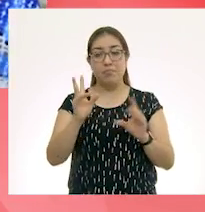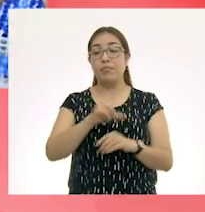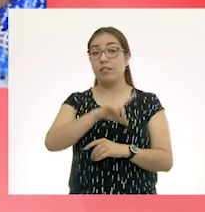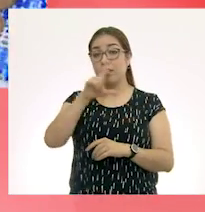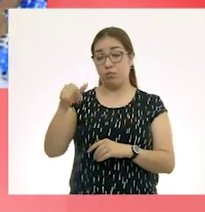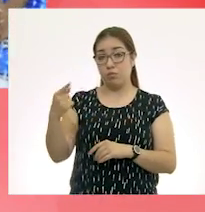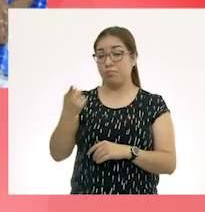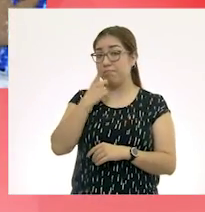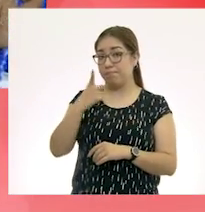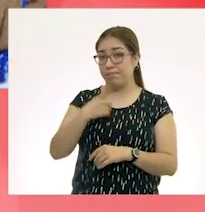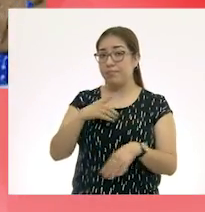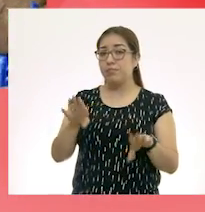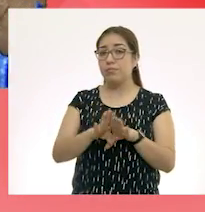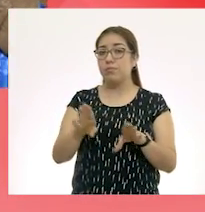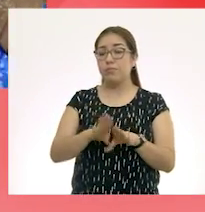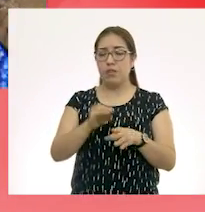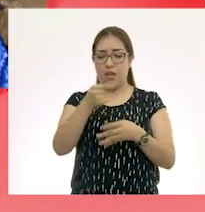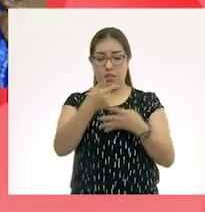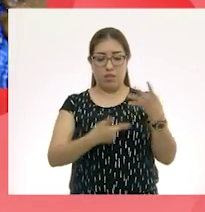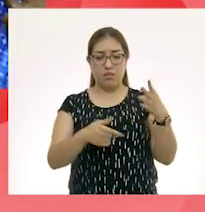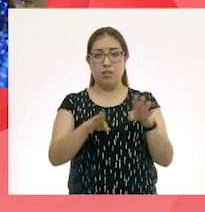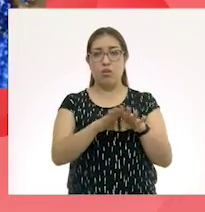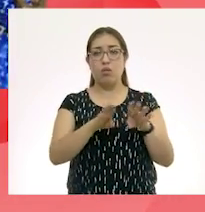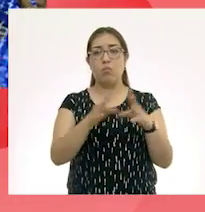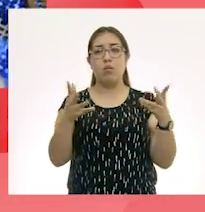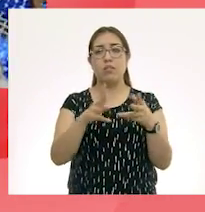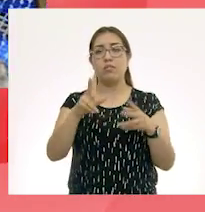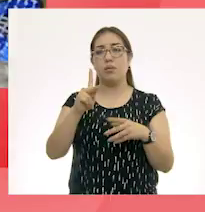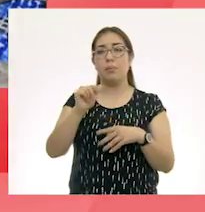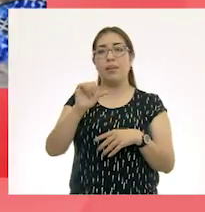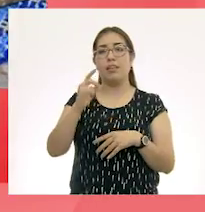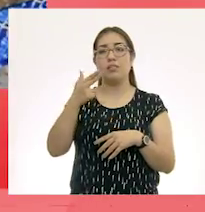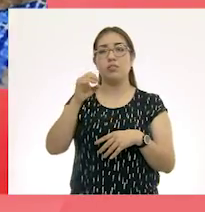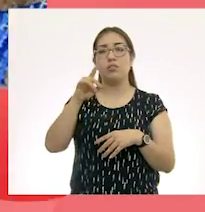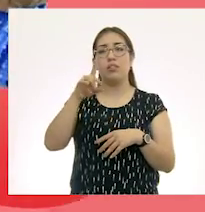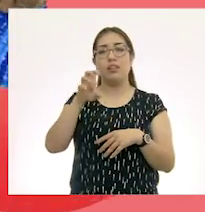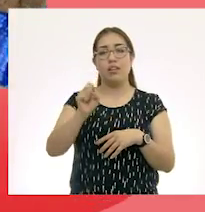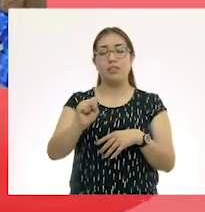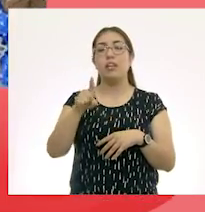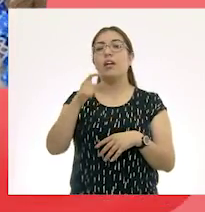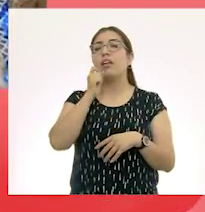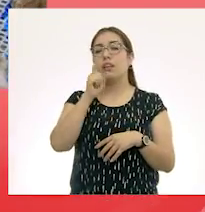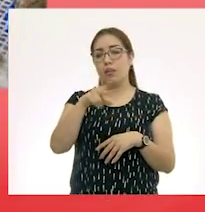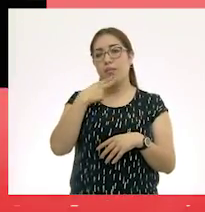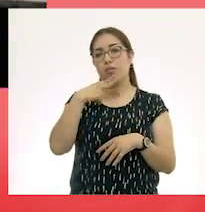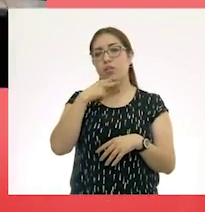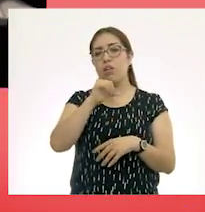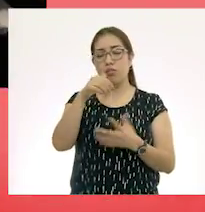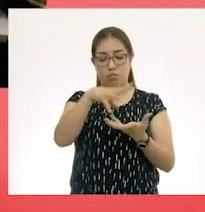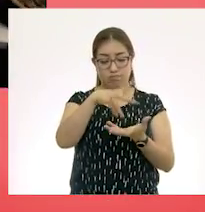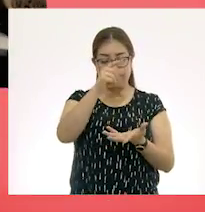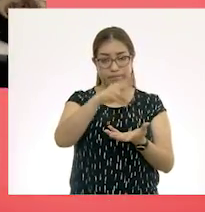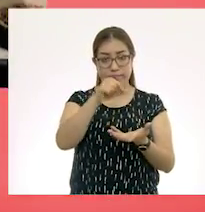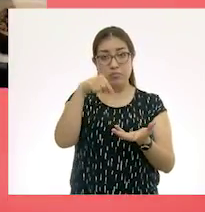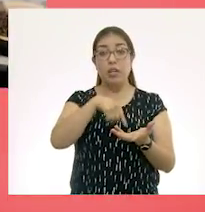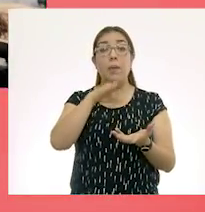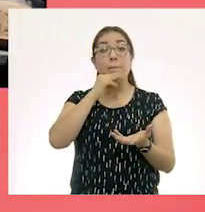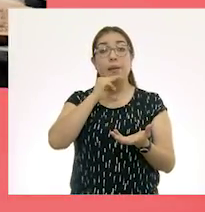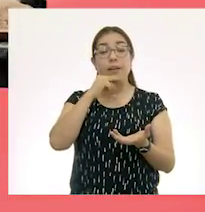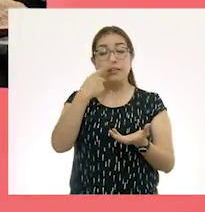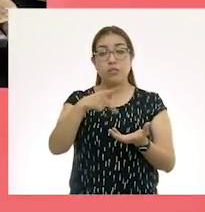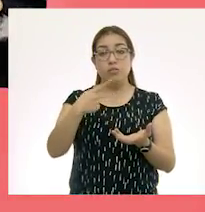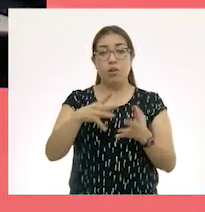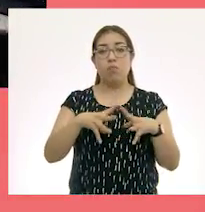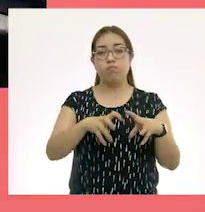es milenaria, que son los pacholes, Ujú. que también son hechos con un pinole, pero es de maíz. Sí, esa es masa,